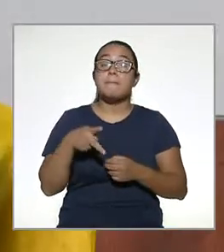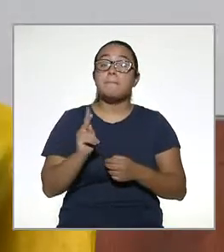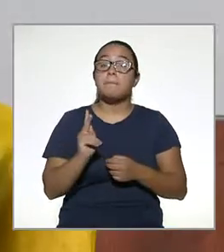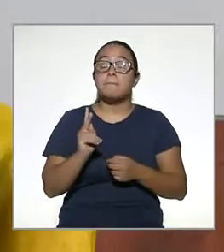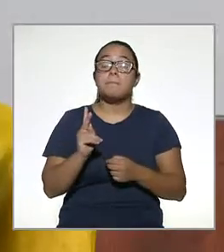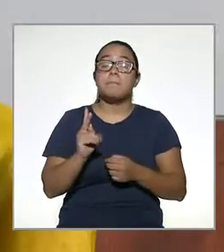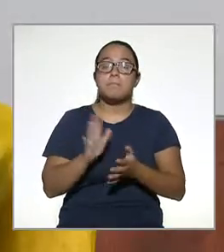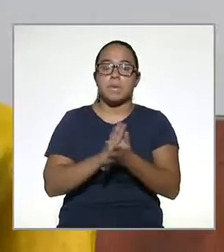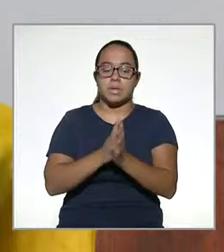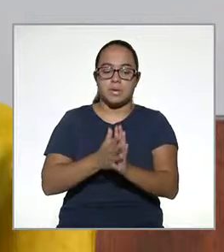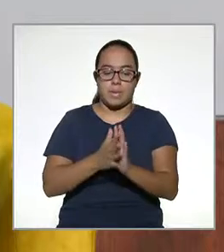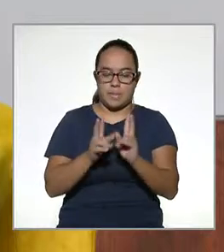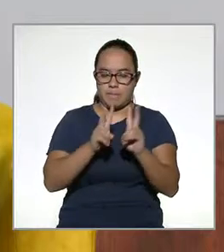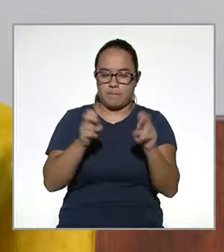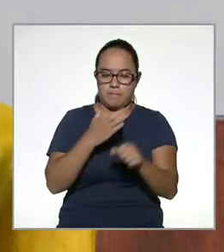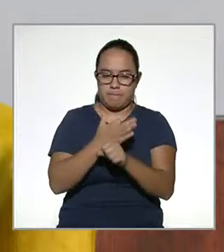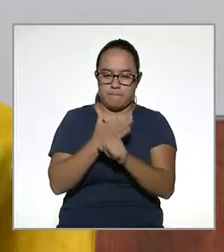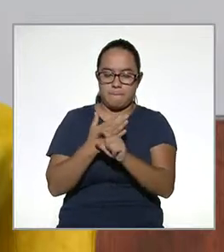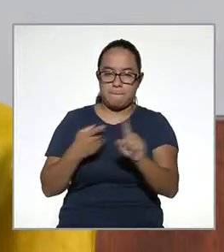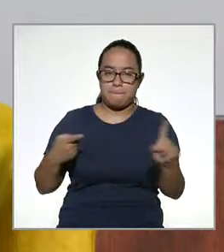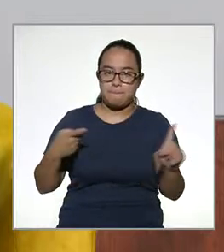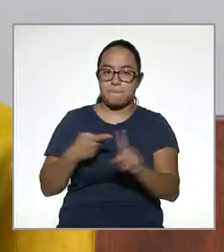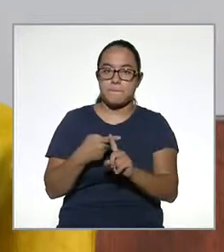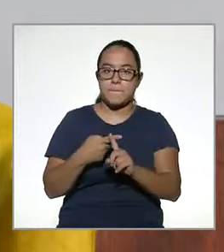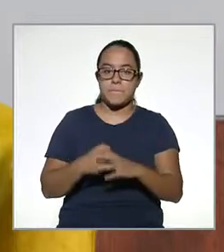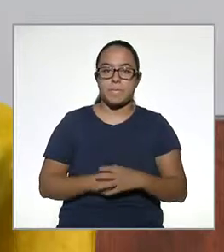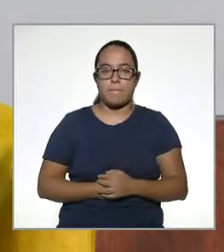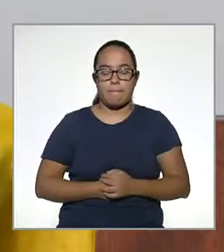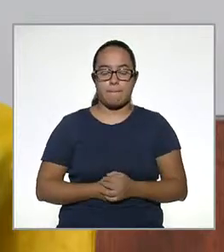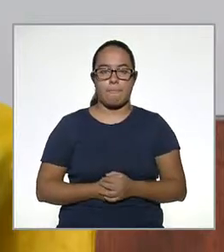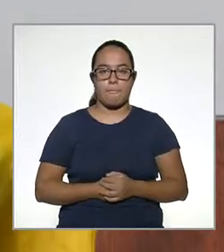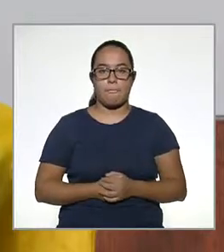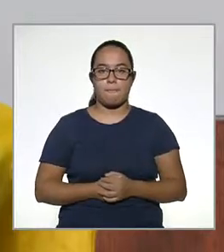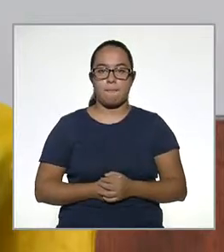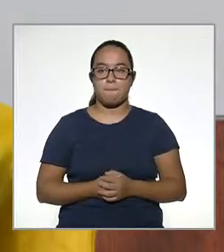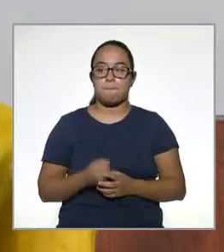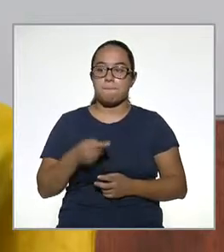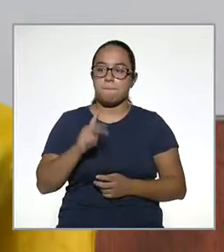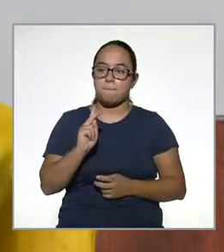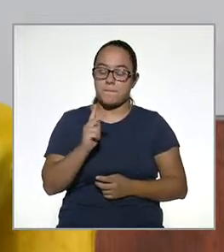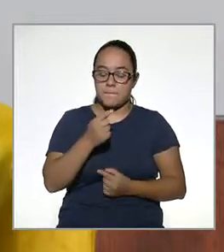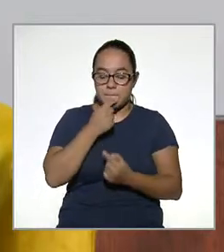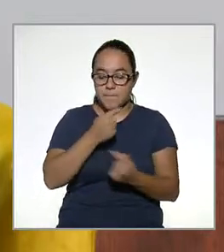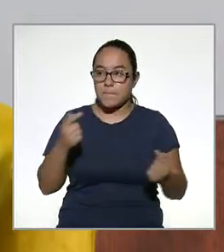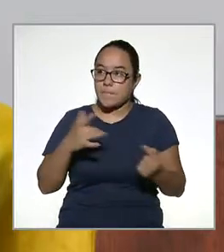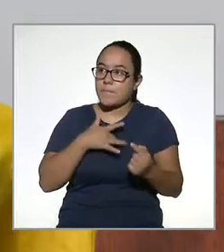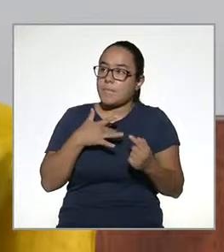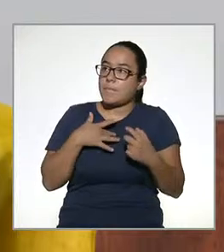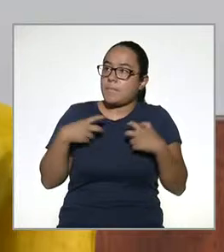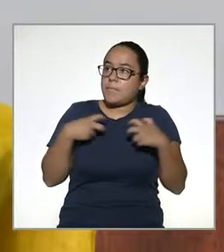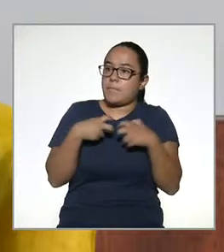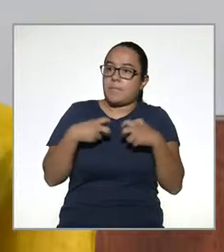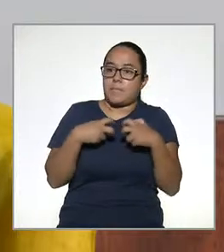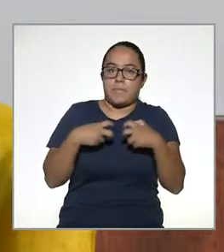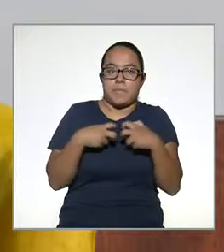que es el tema central de hoy, es qué tanto es una ansiedad social por parte de los niños y qué